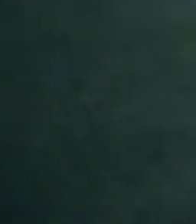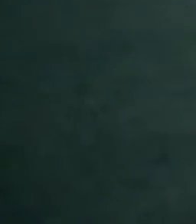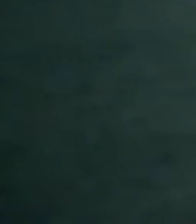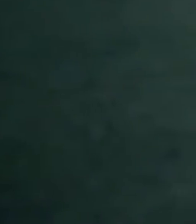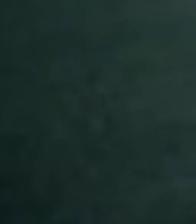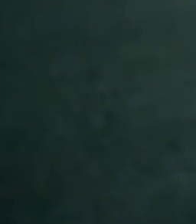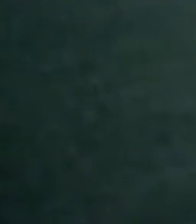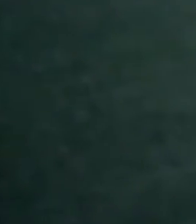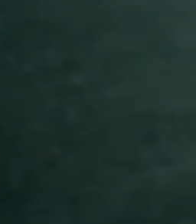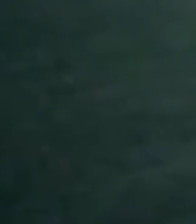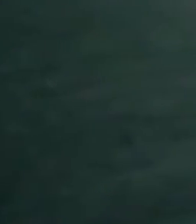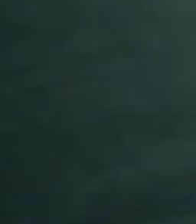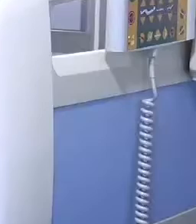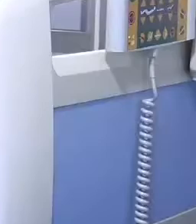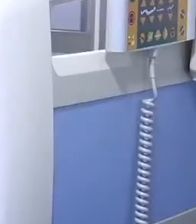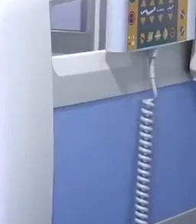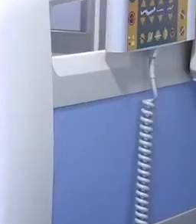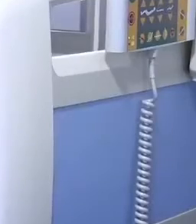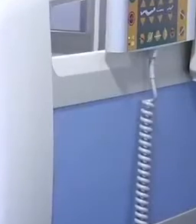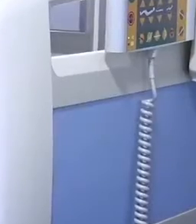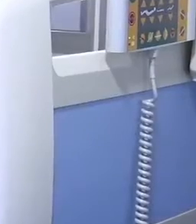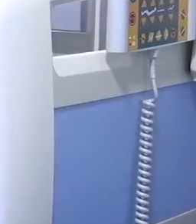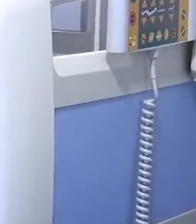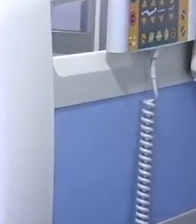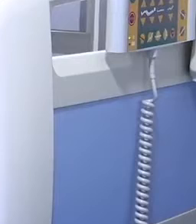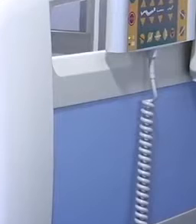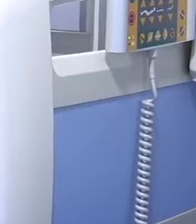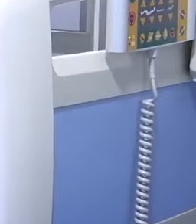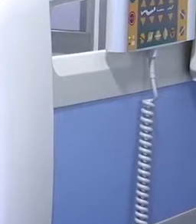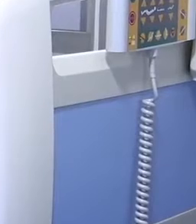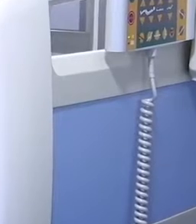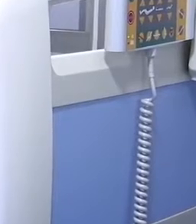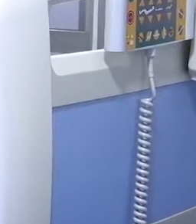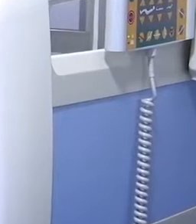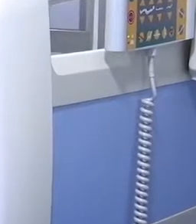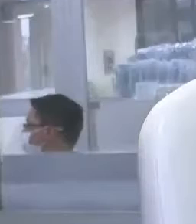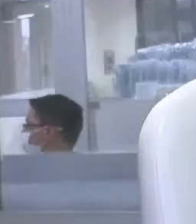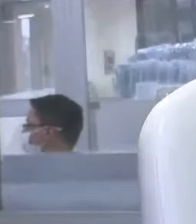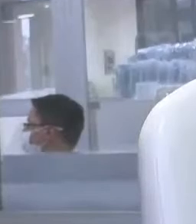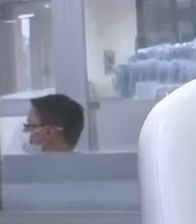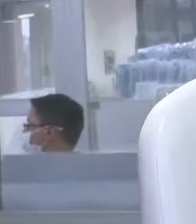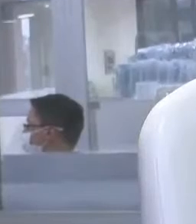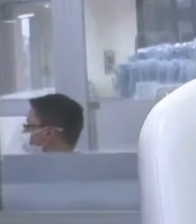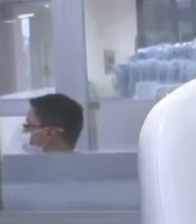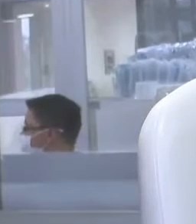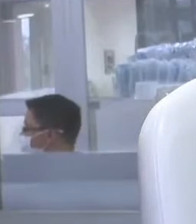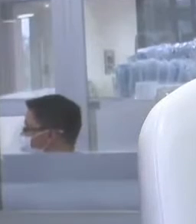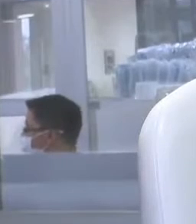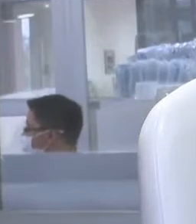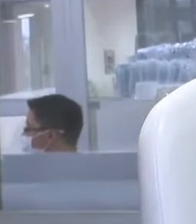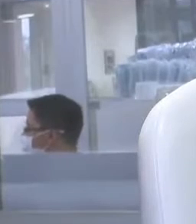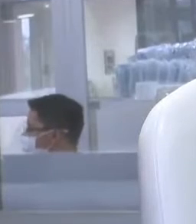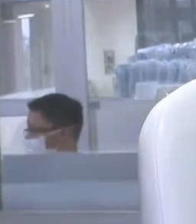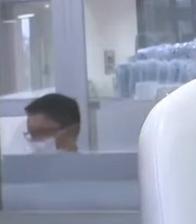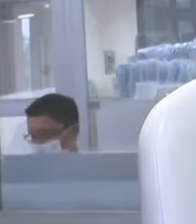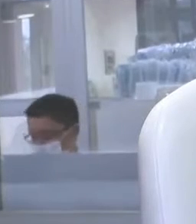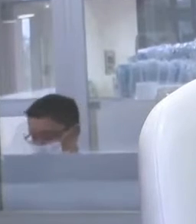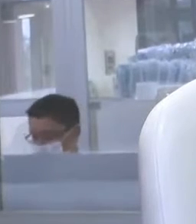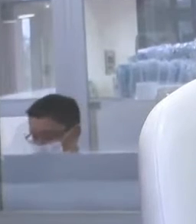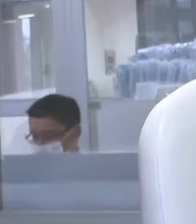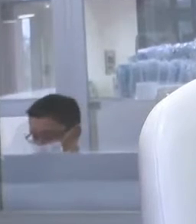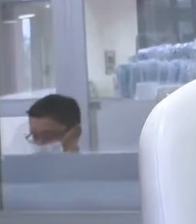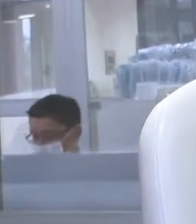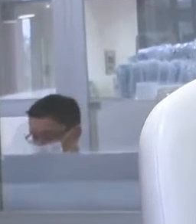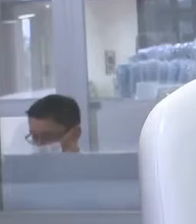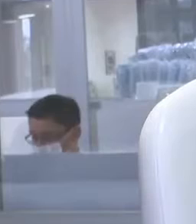juramento y ese juramento es el que nos lleva adelante. La población nos